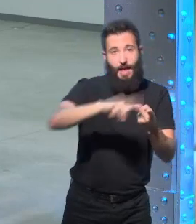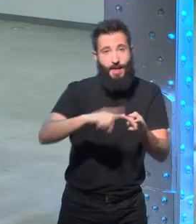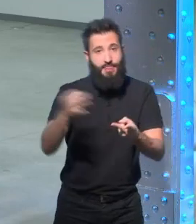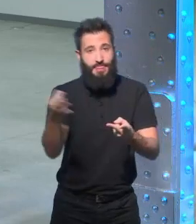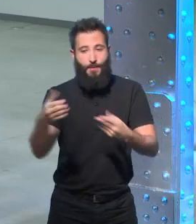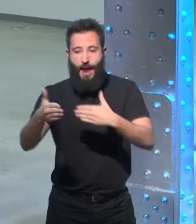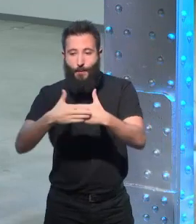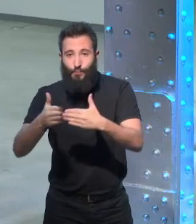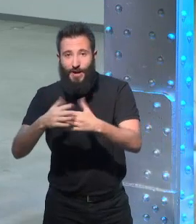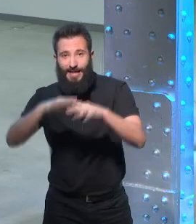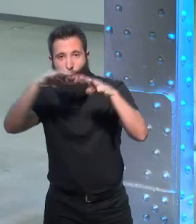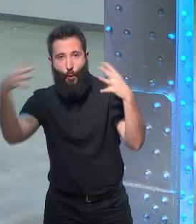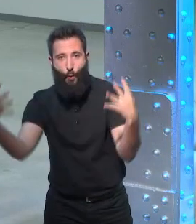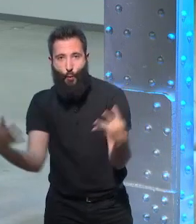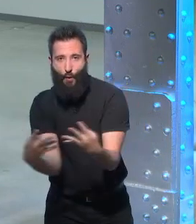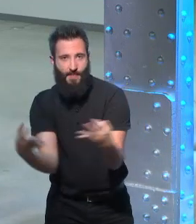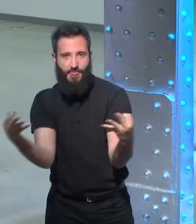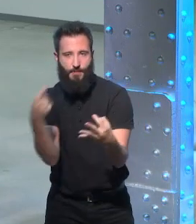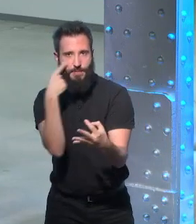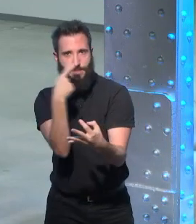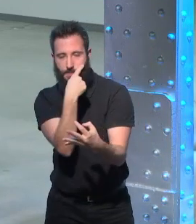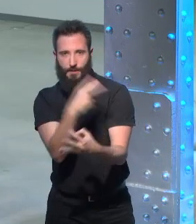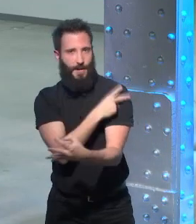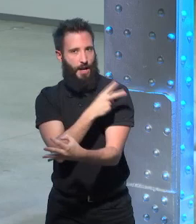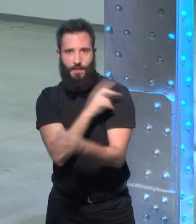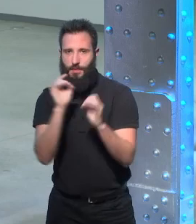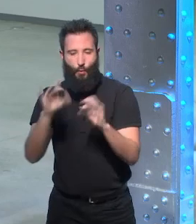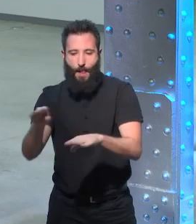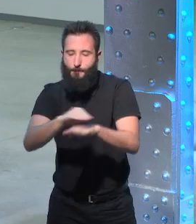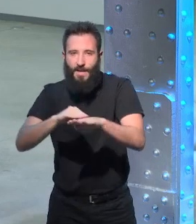las puertas de su página web y de sus bases de datos.